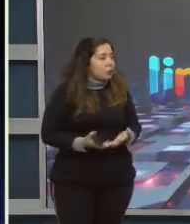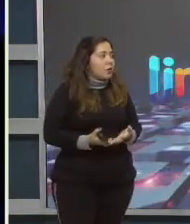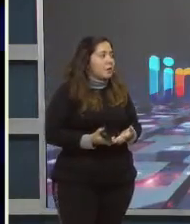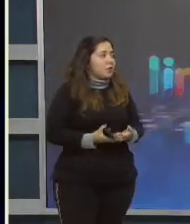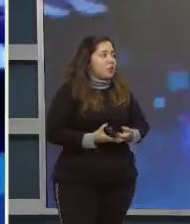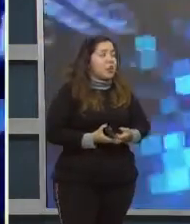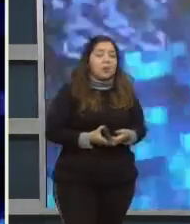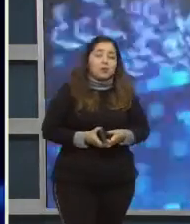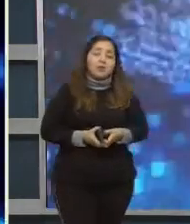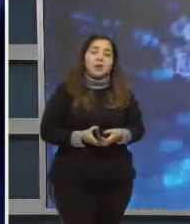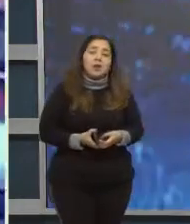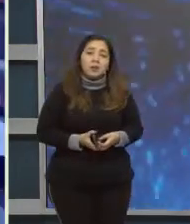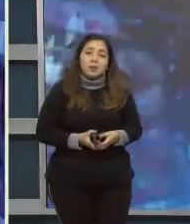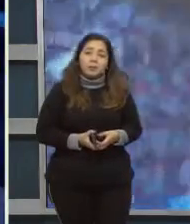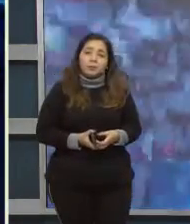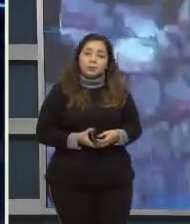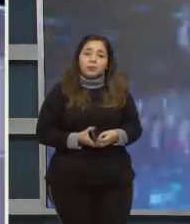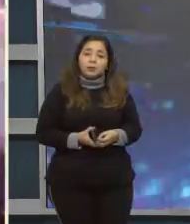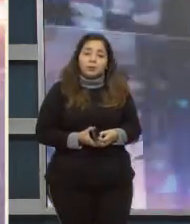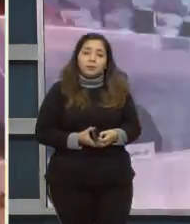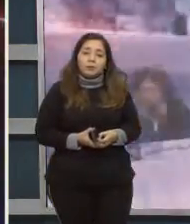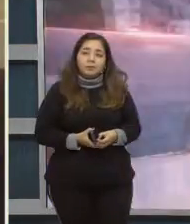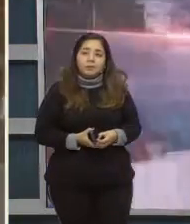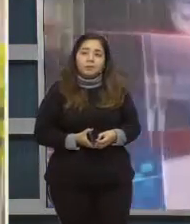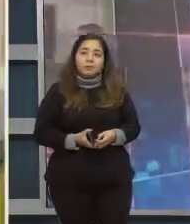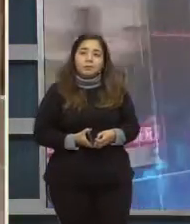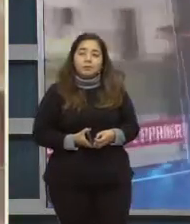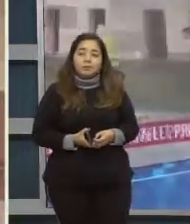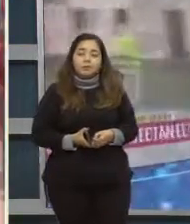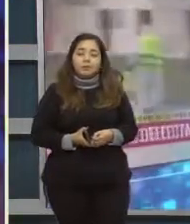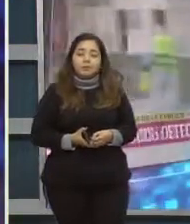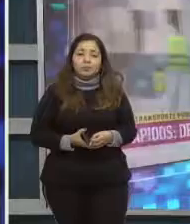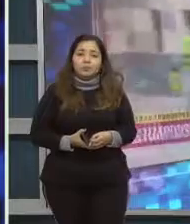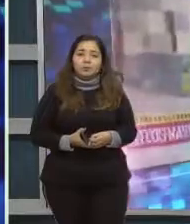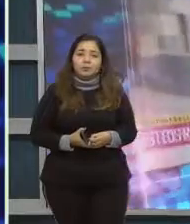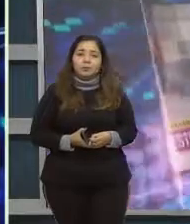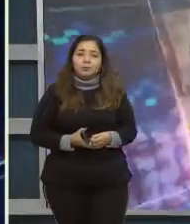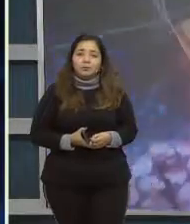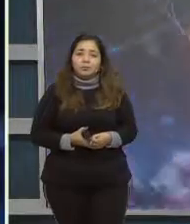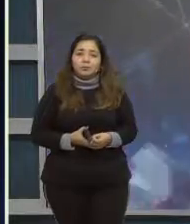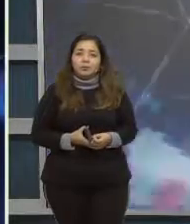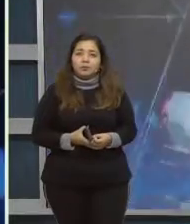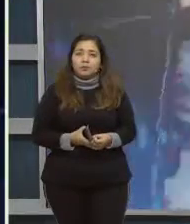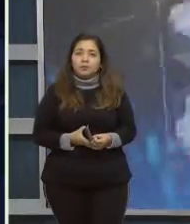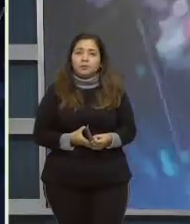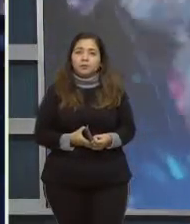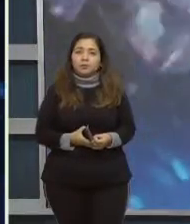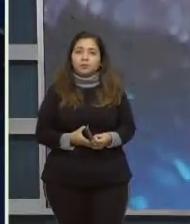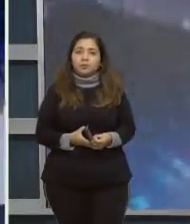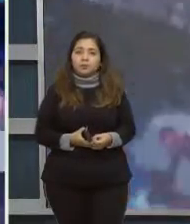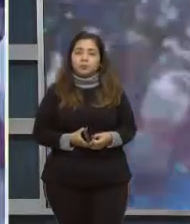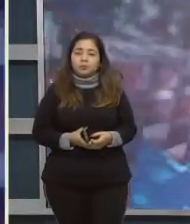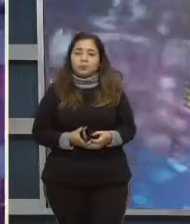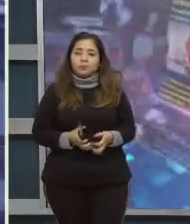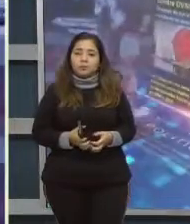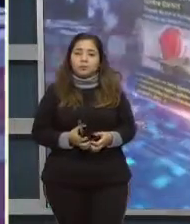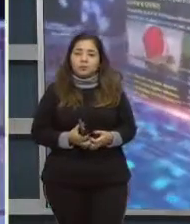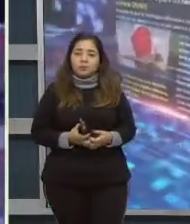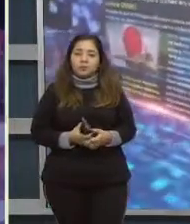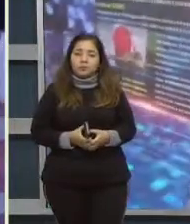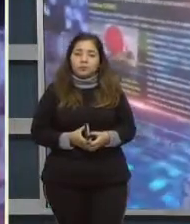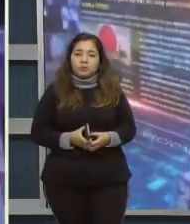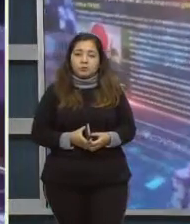completos no han sido dados. A ver, acá hay dos temas. Dos temas. Por un lado, en la provincia, nosotros tomamos